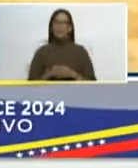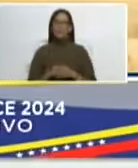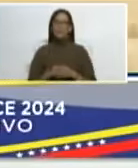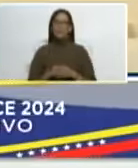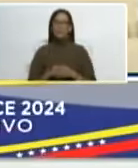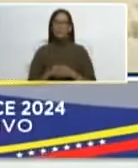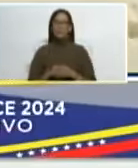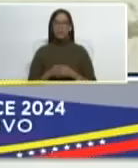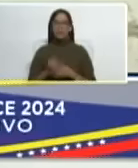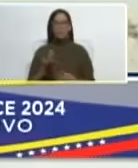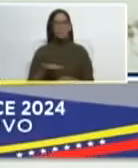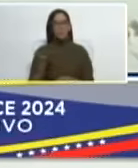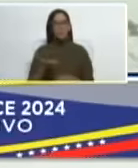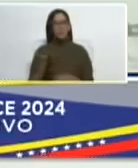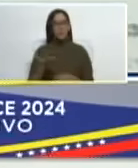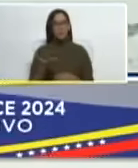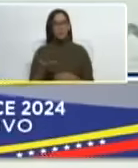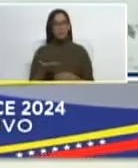es vital, pues.